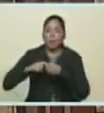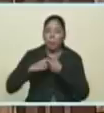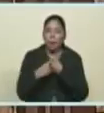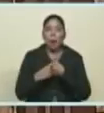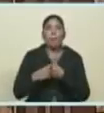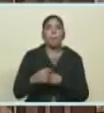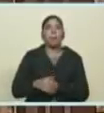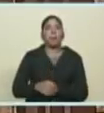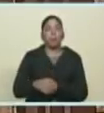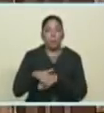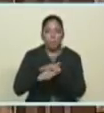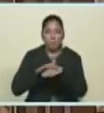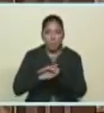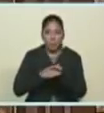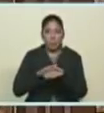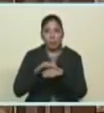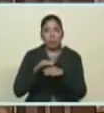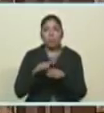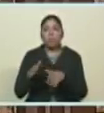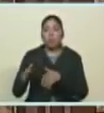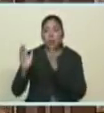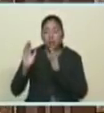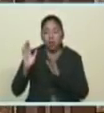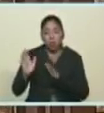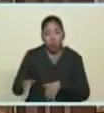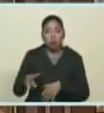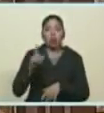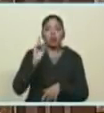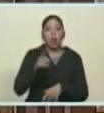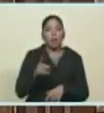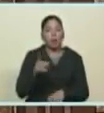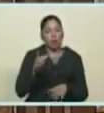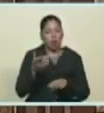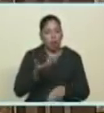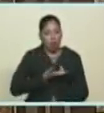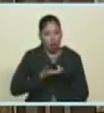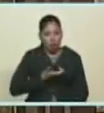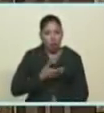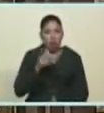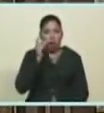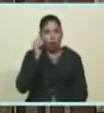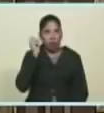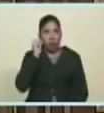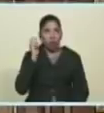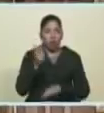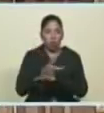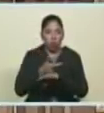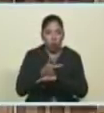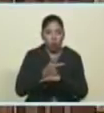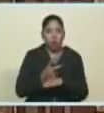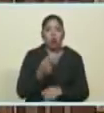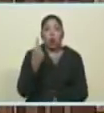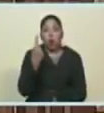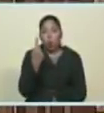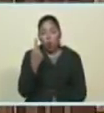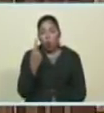ministras, gobernadores, gobernadoras, alcaldes, alcaldesas, un alcalde o alcaldesa por cada estado y representantes de